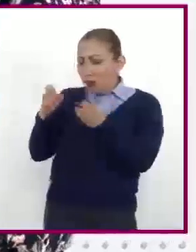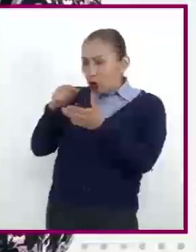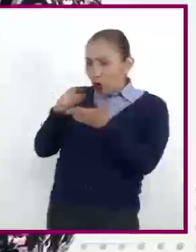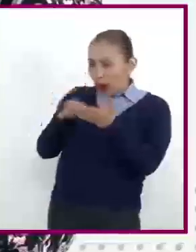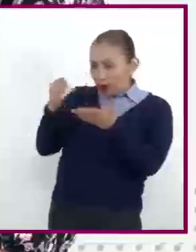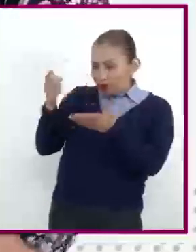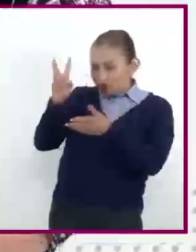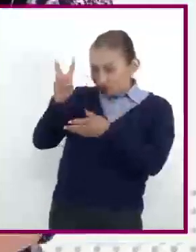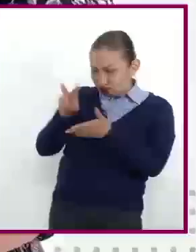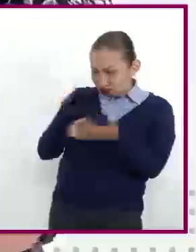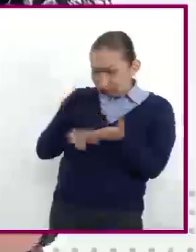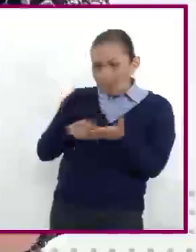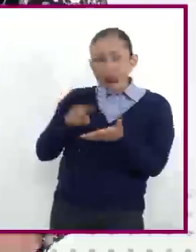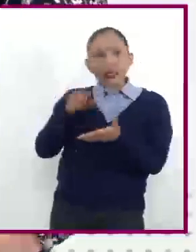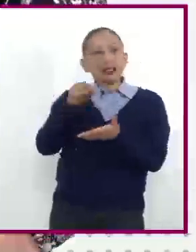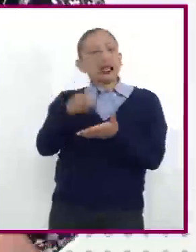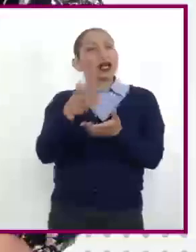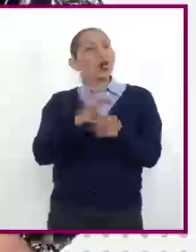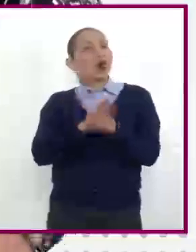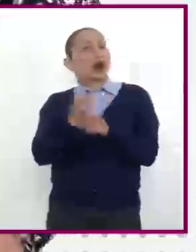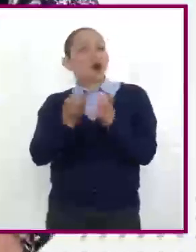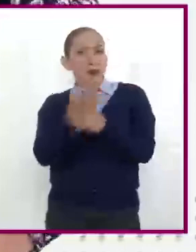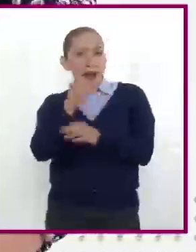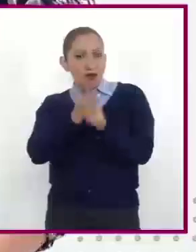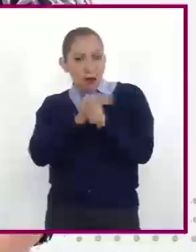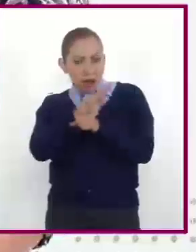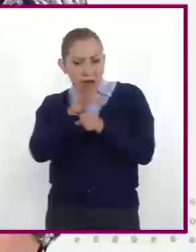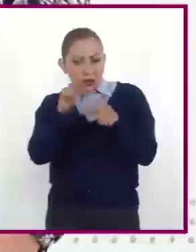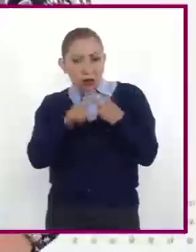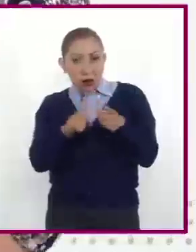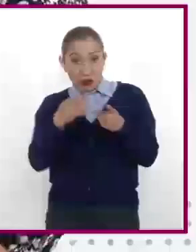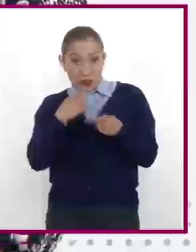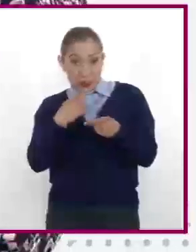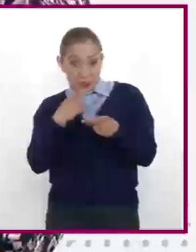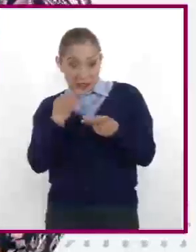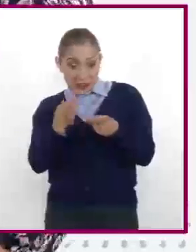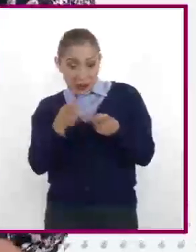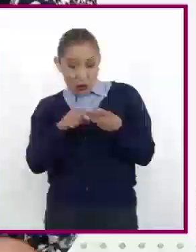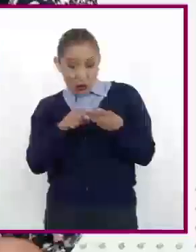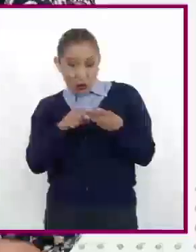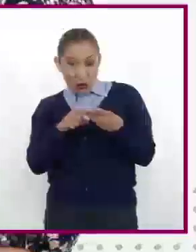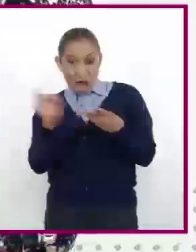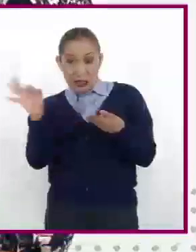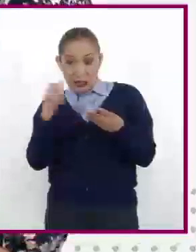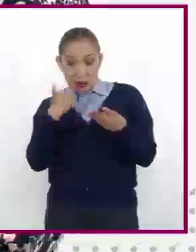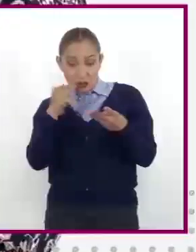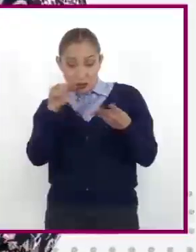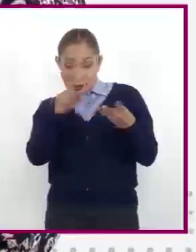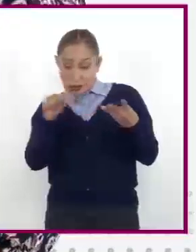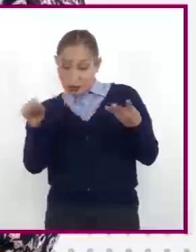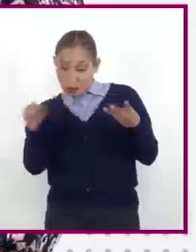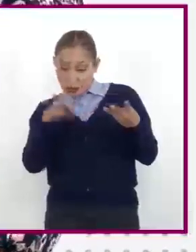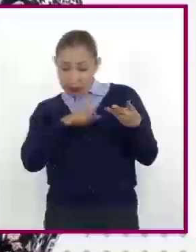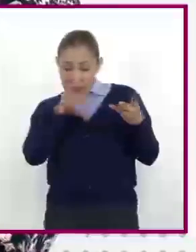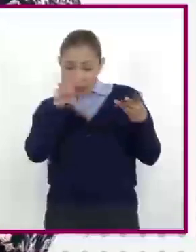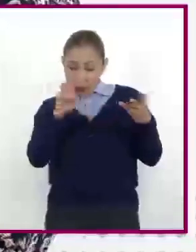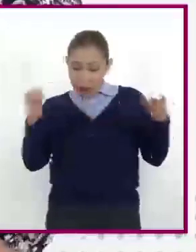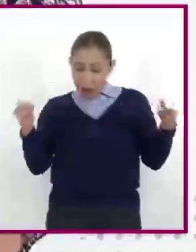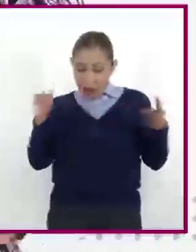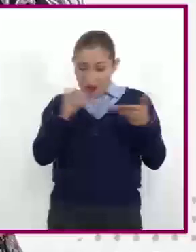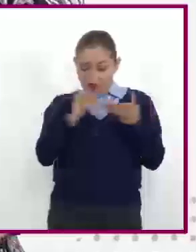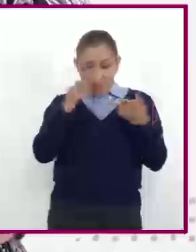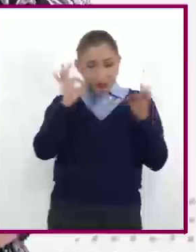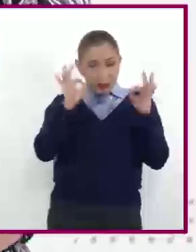localizados. ¿Qué información nueva tengo? ¿Qué tan útil es? si logro ajustar el tópico de la demanda,